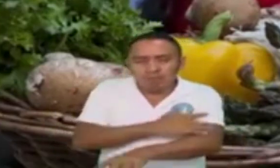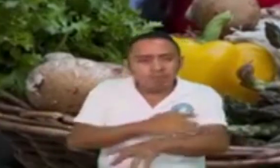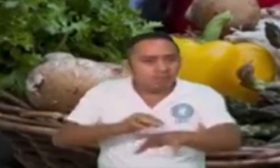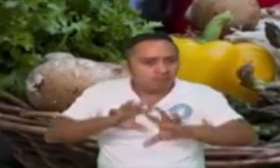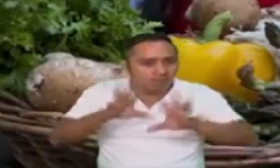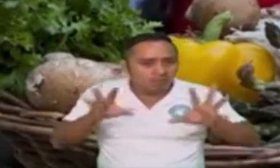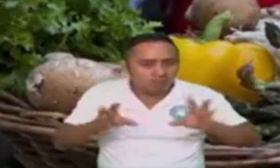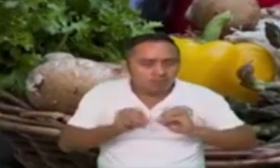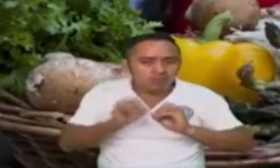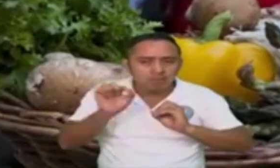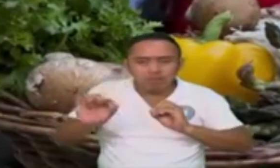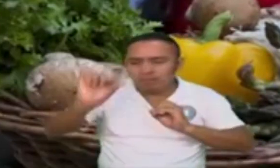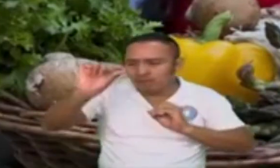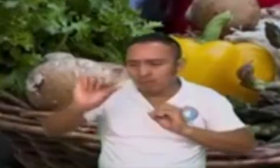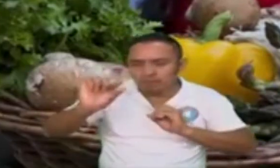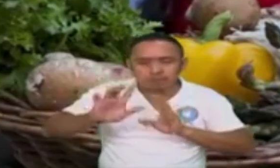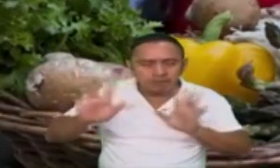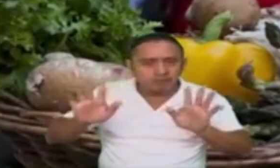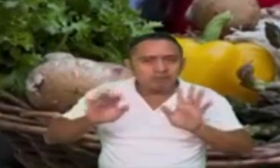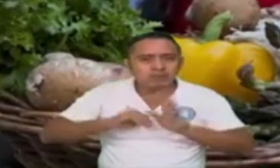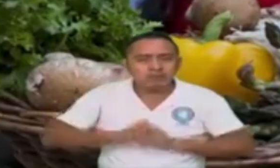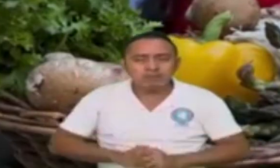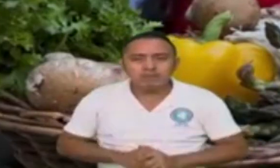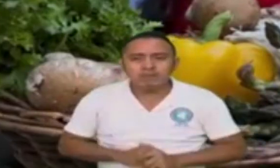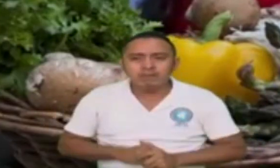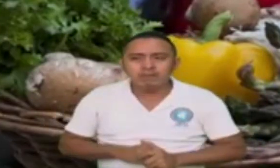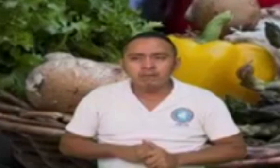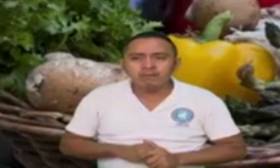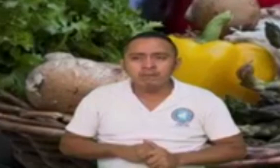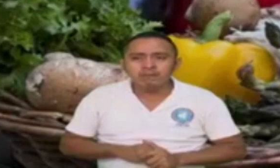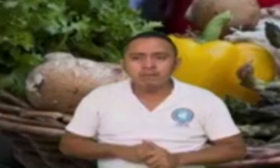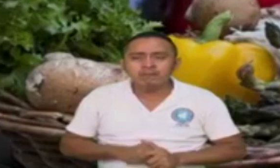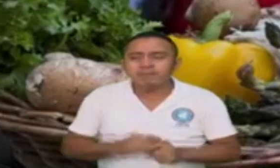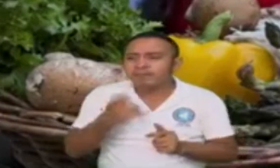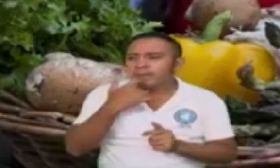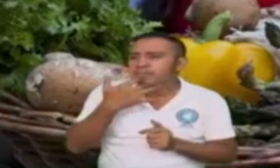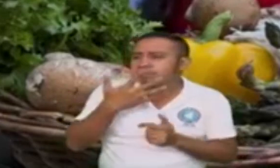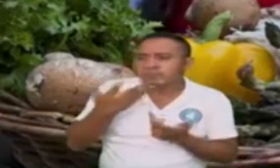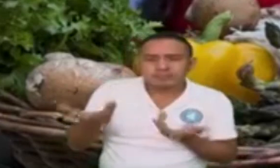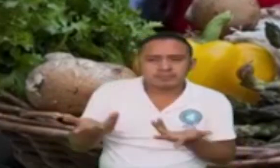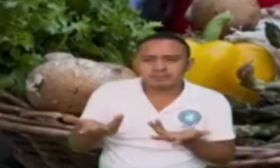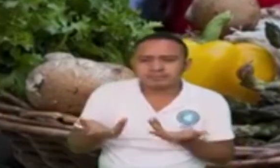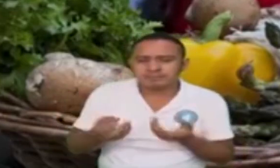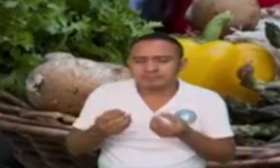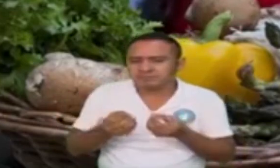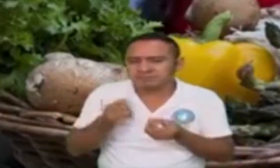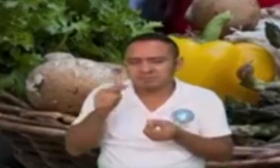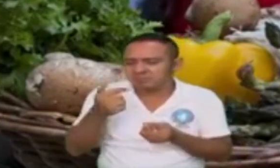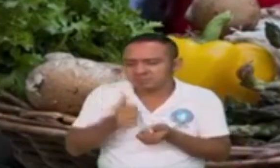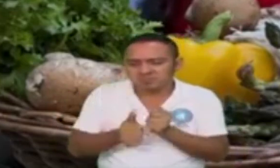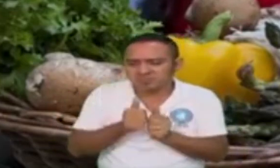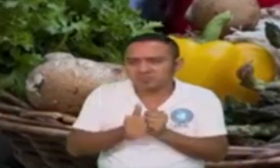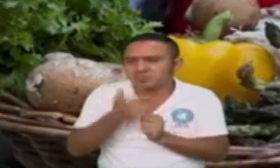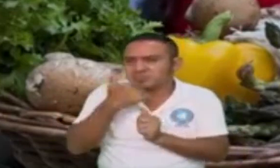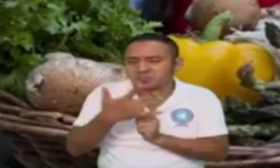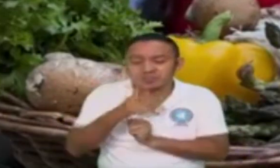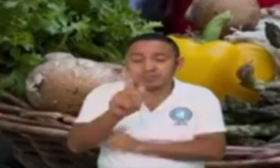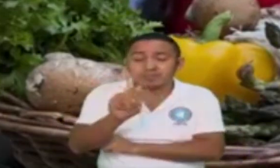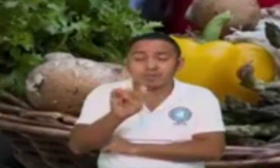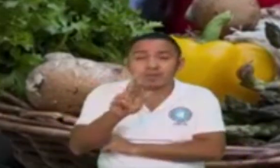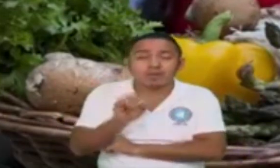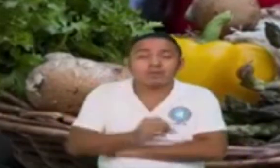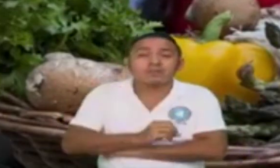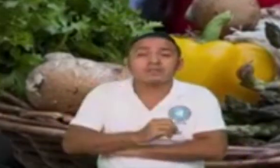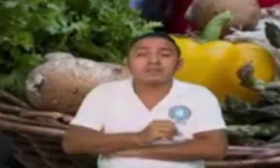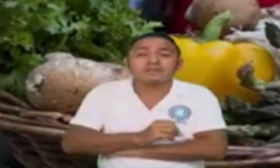glándula, sino una zona específica. ¿Y las causas, doctor, cuáles son generalmente, aparte de la disminución